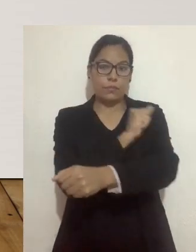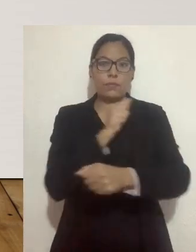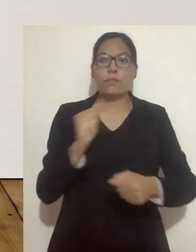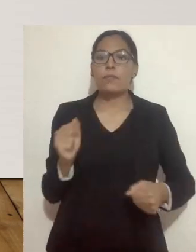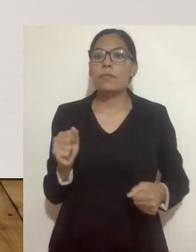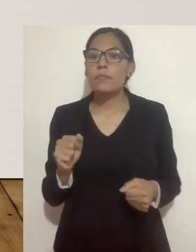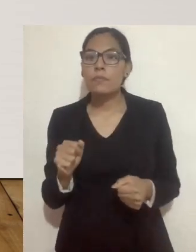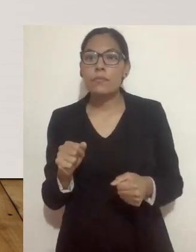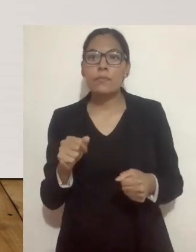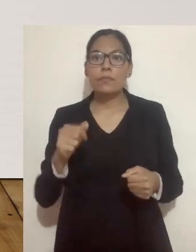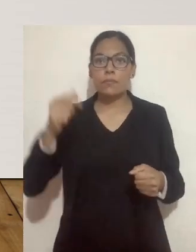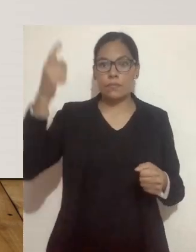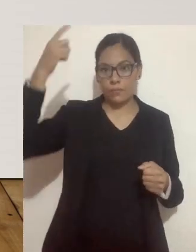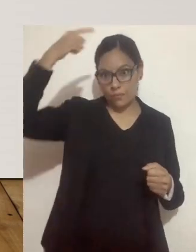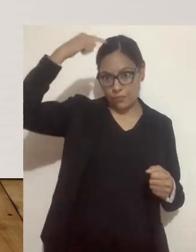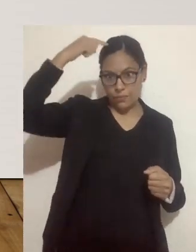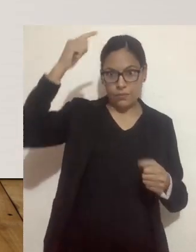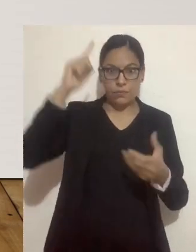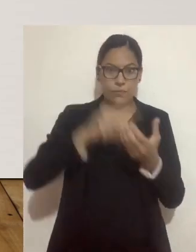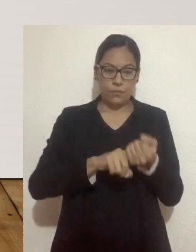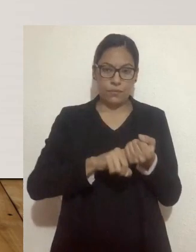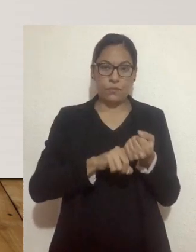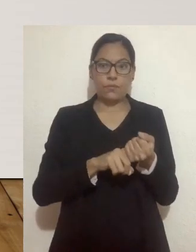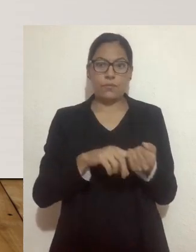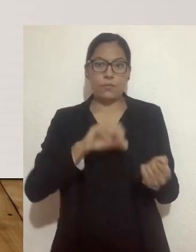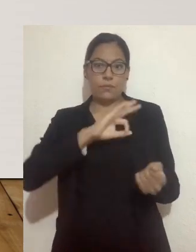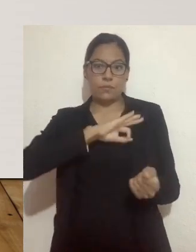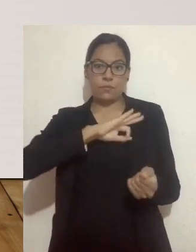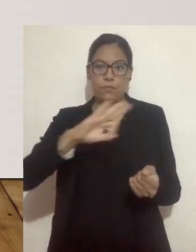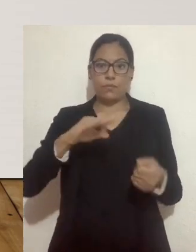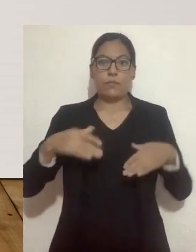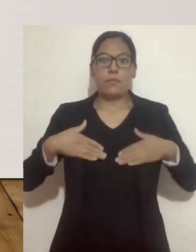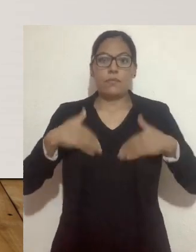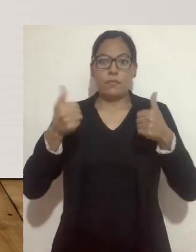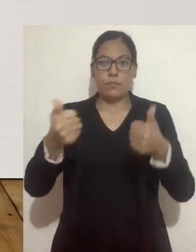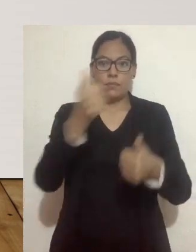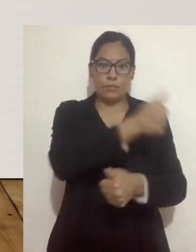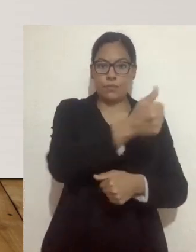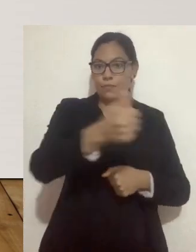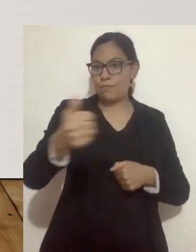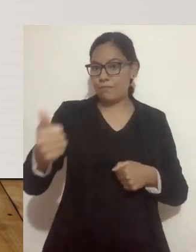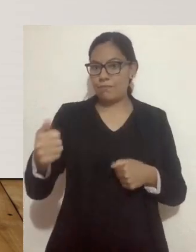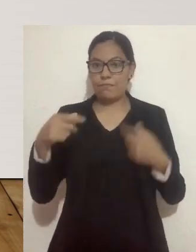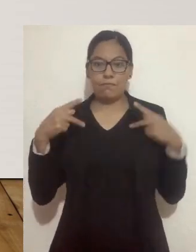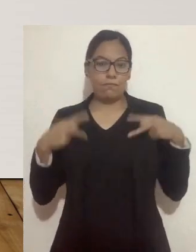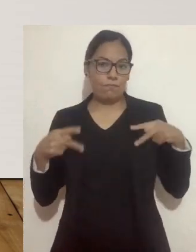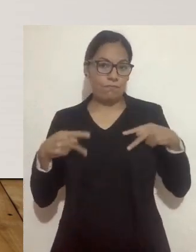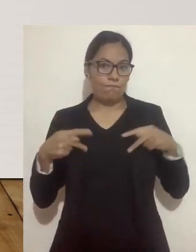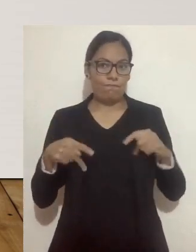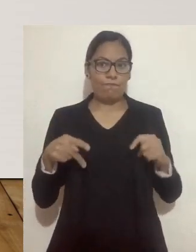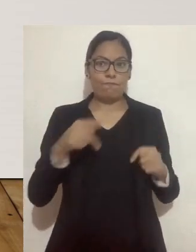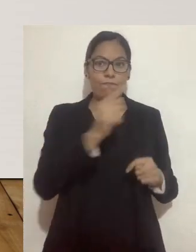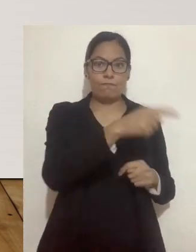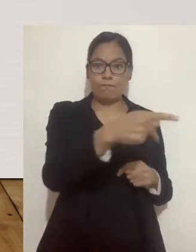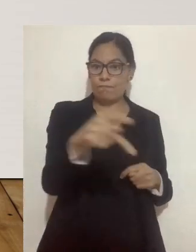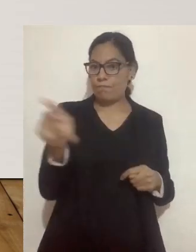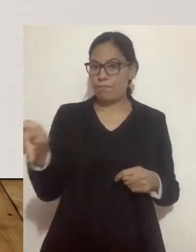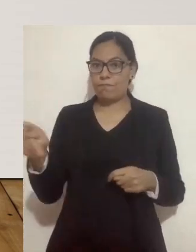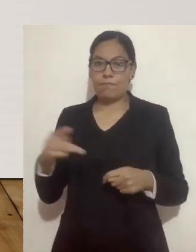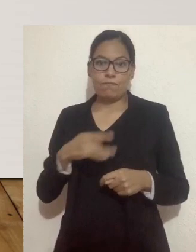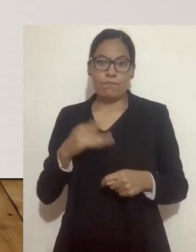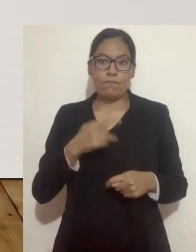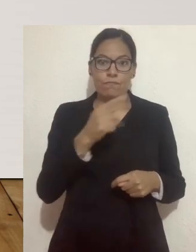que el otro siente aun si no lo hemos vivido. La parte emocional nos remite a sentir lo que el